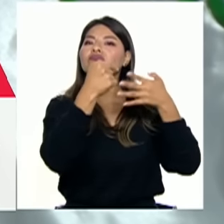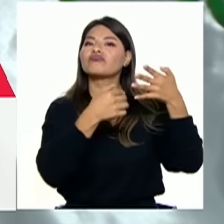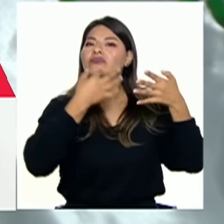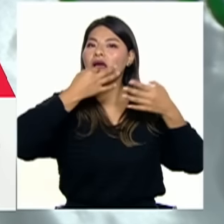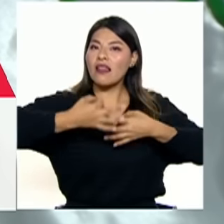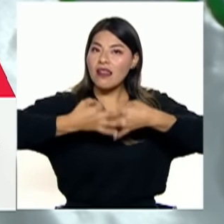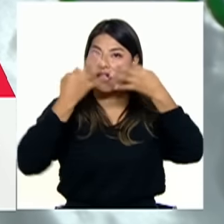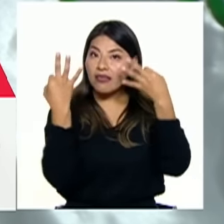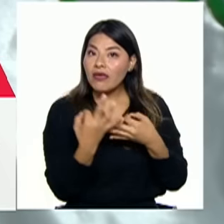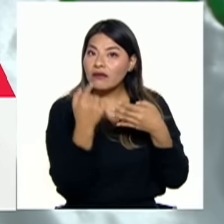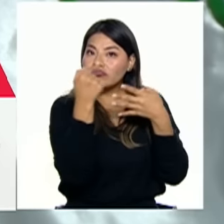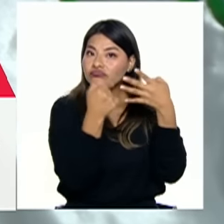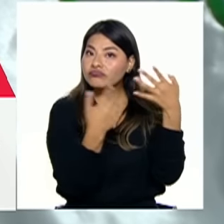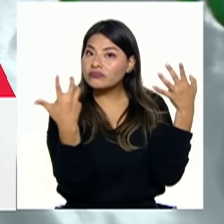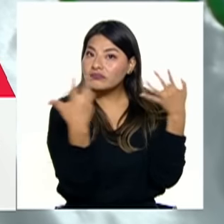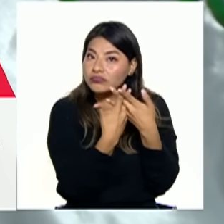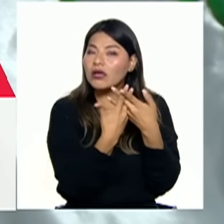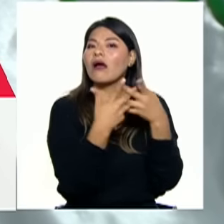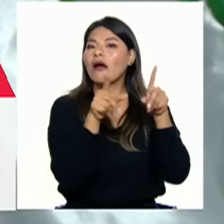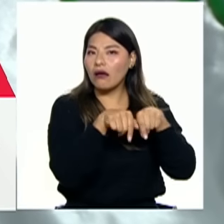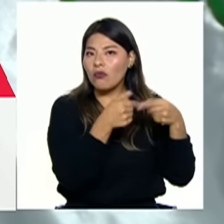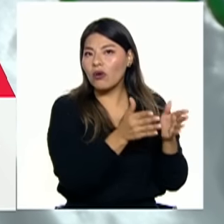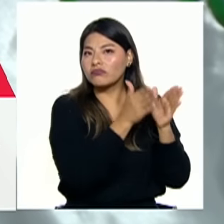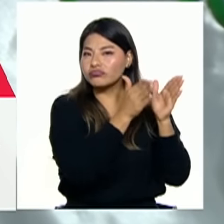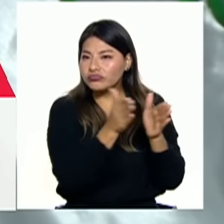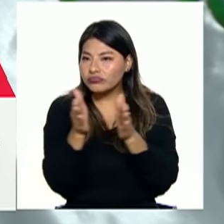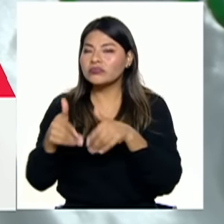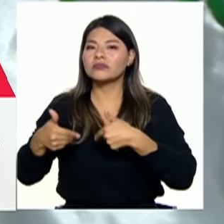exigidos y que puedan ser parte de estas cadenas de valor.